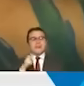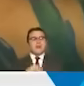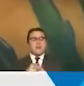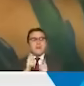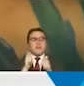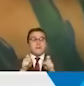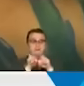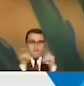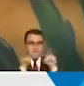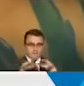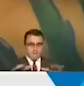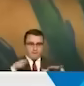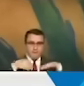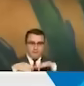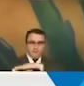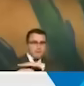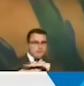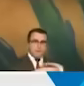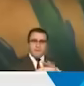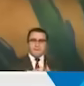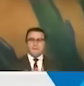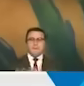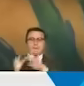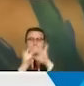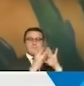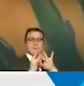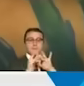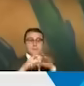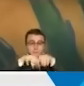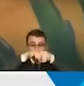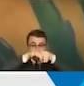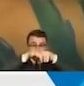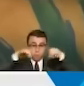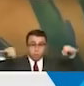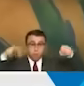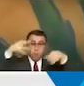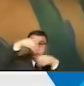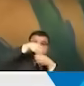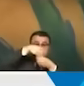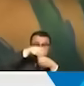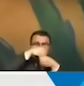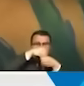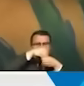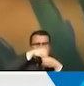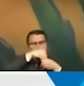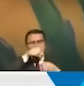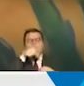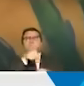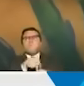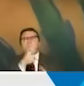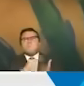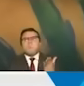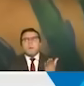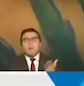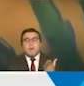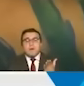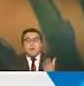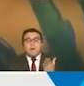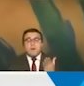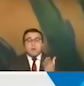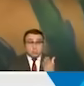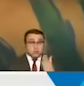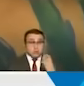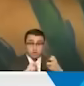conectividad lo que va dentro es esa fibra no es energía eléctrica es pura